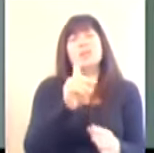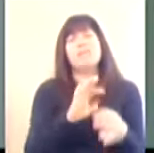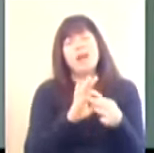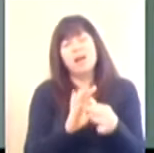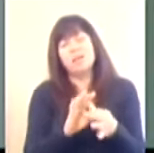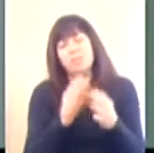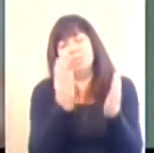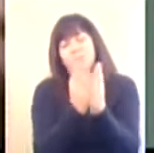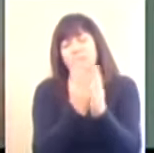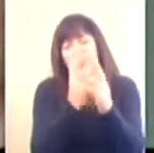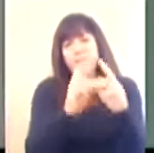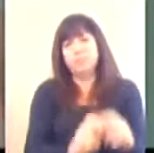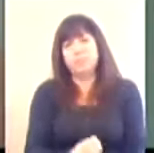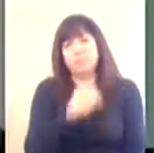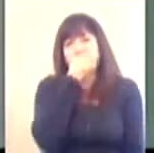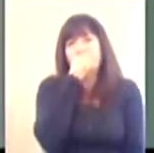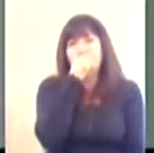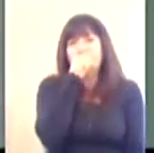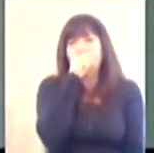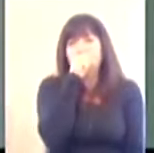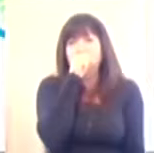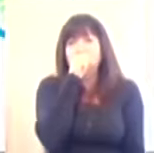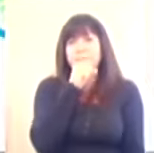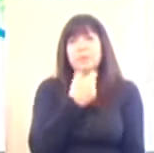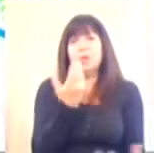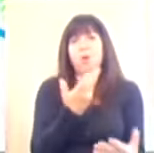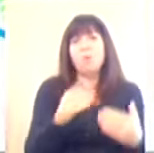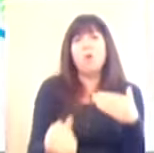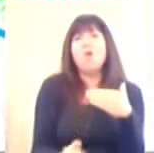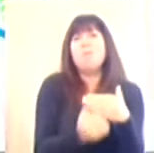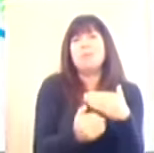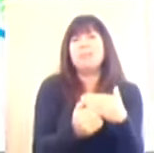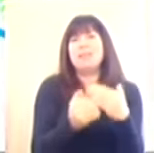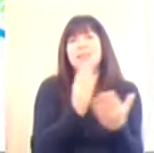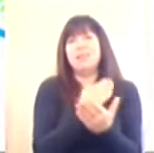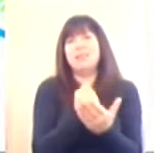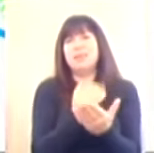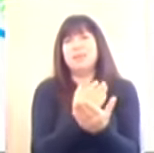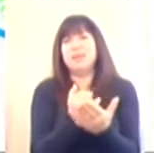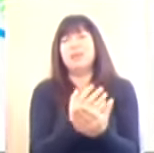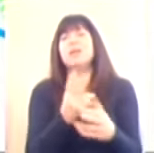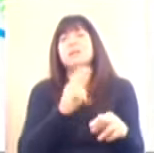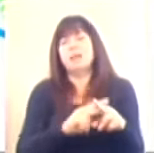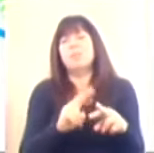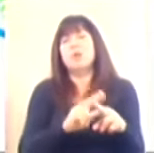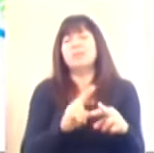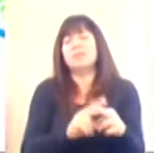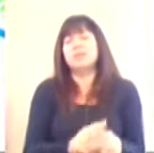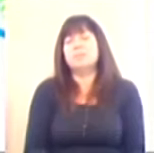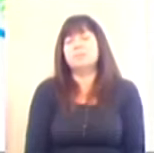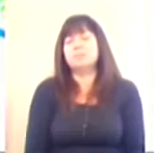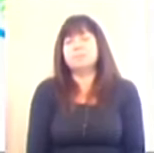estudio por cómo complementa esa estrategia que estábamos teniendo desde una perspectiva claramente más social.